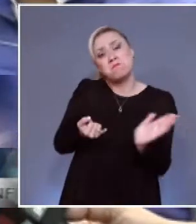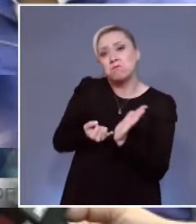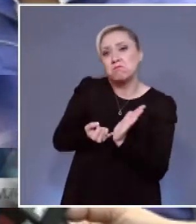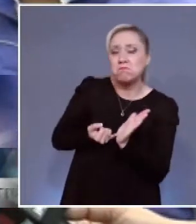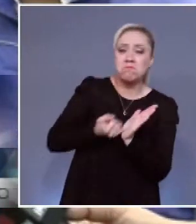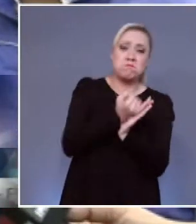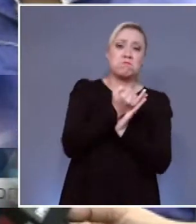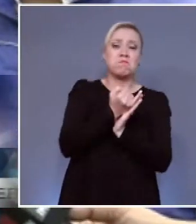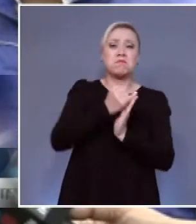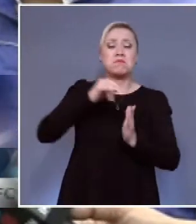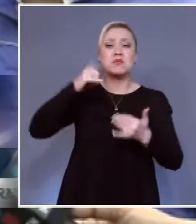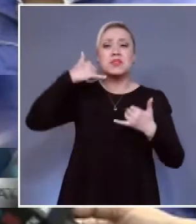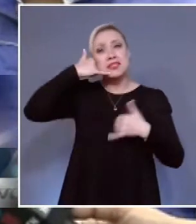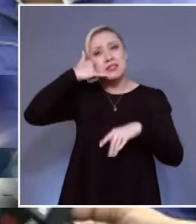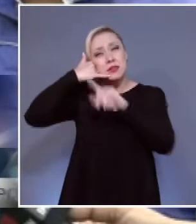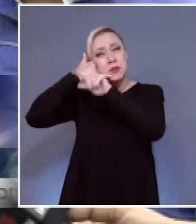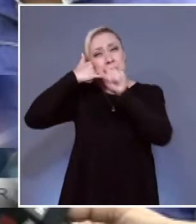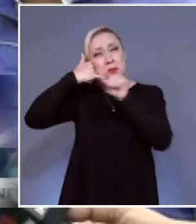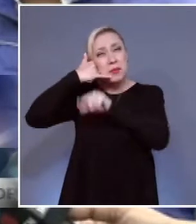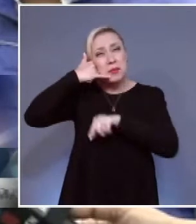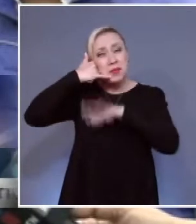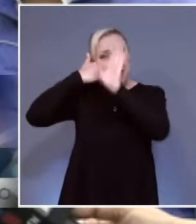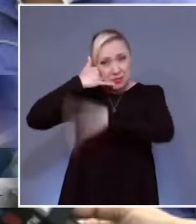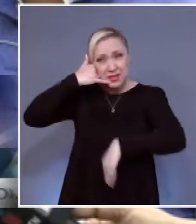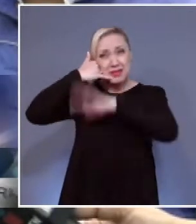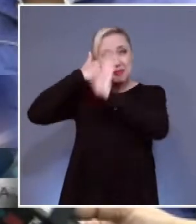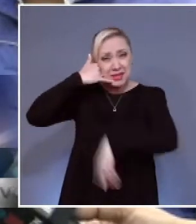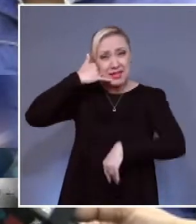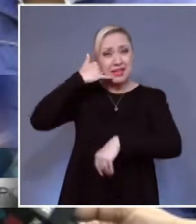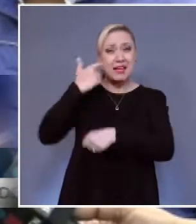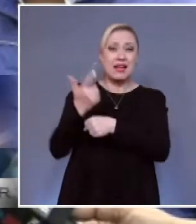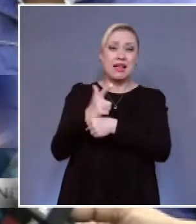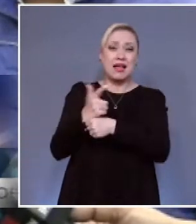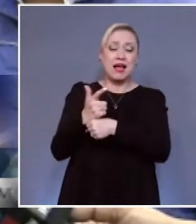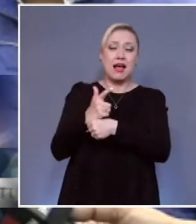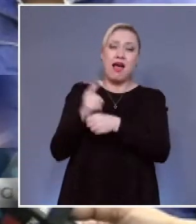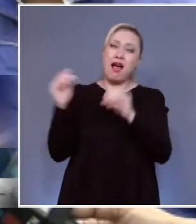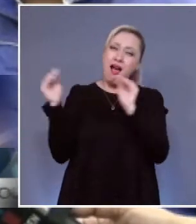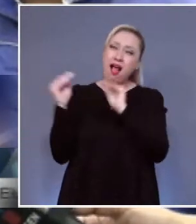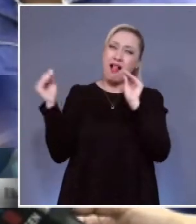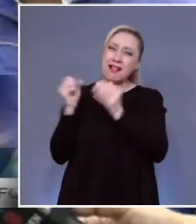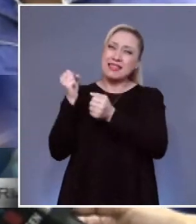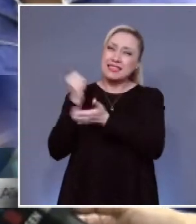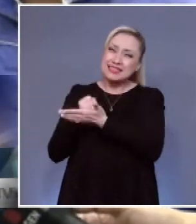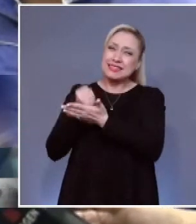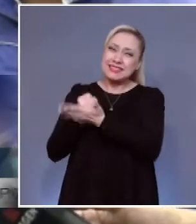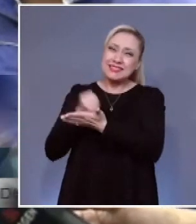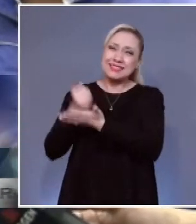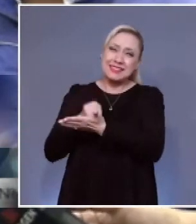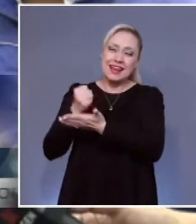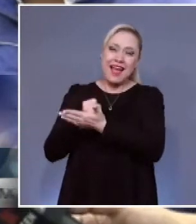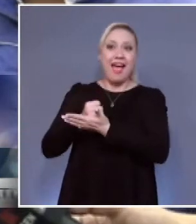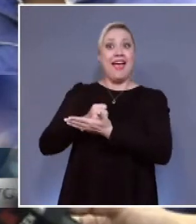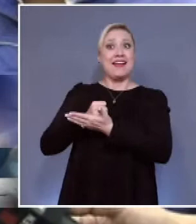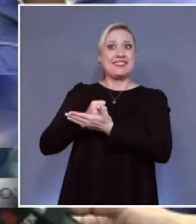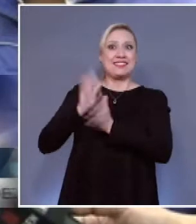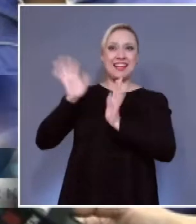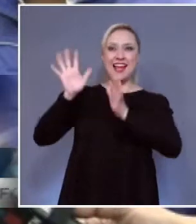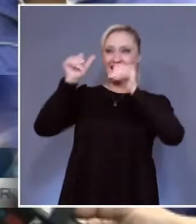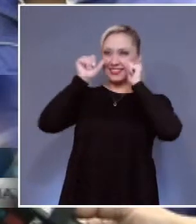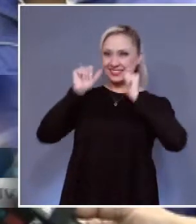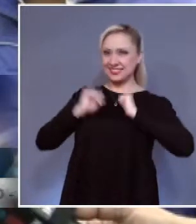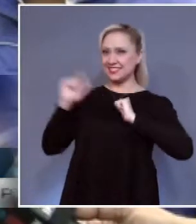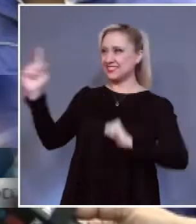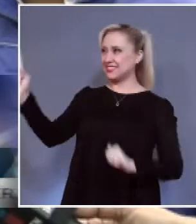los licenciados, los busqué, los insistí y pues como lo ve no me negaron la ayuda, gracias a ellos me dieron